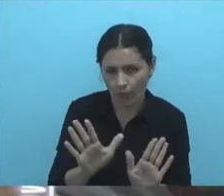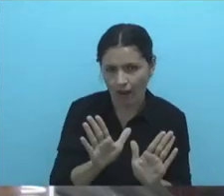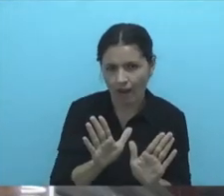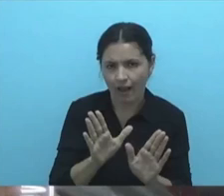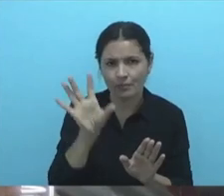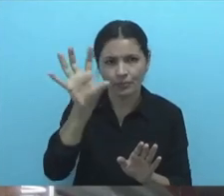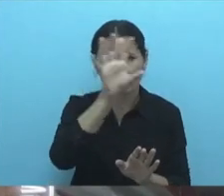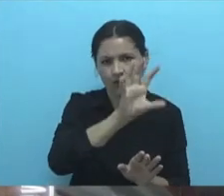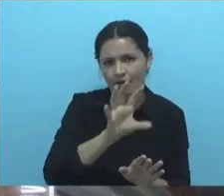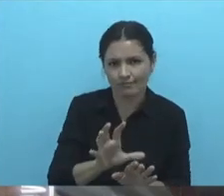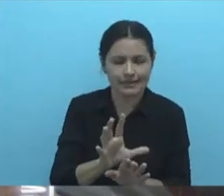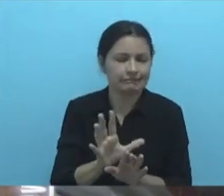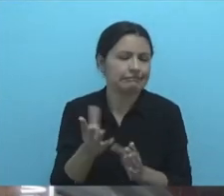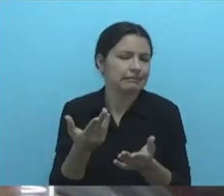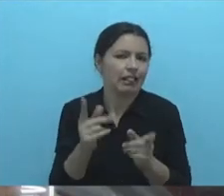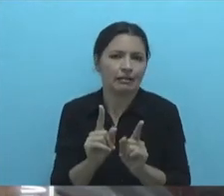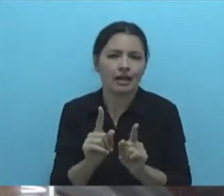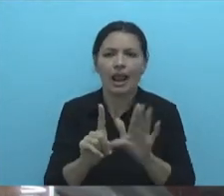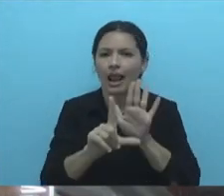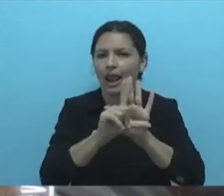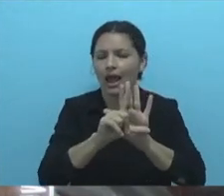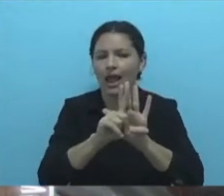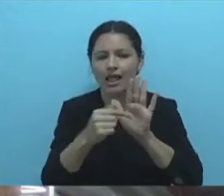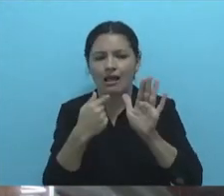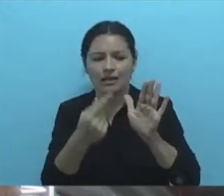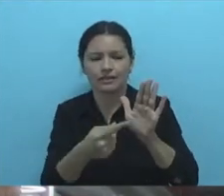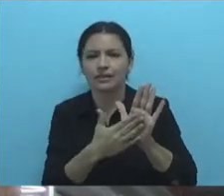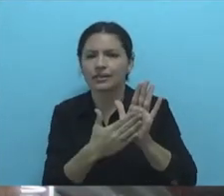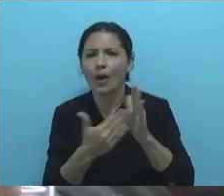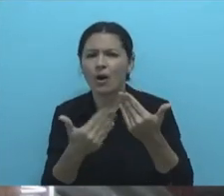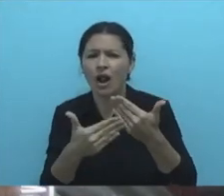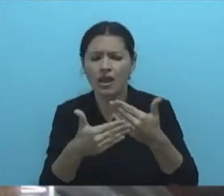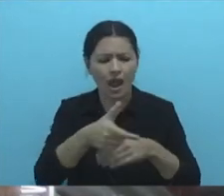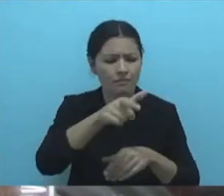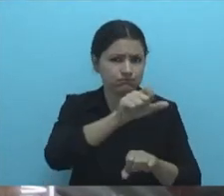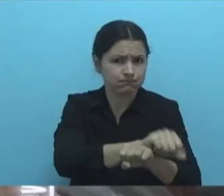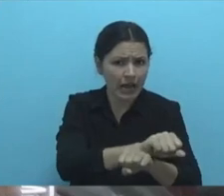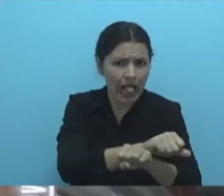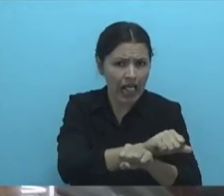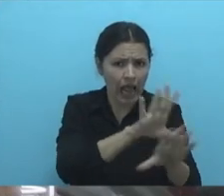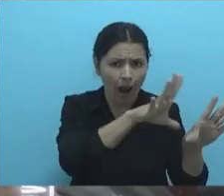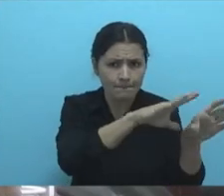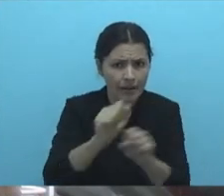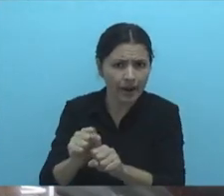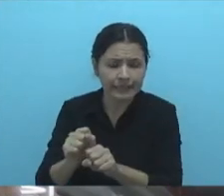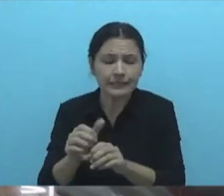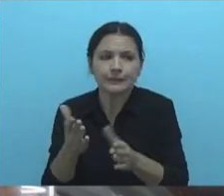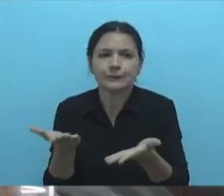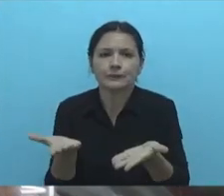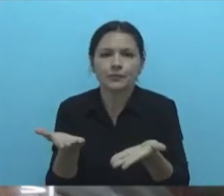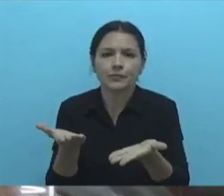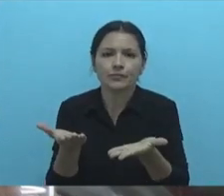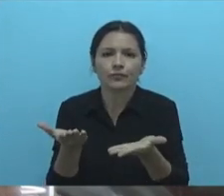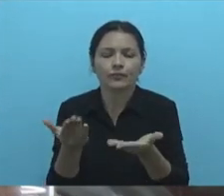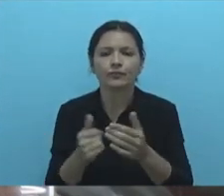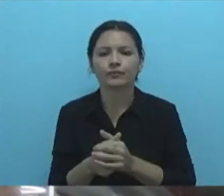respecto de las leyes que permitían ejercer desde la institución esta violencia tuvimos también grandes